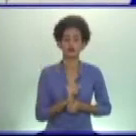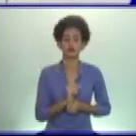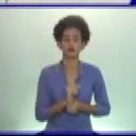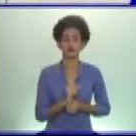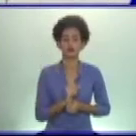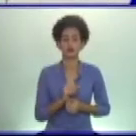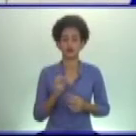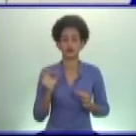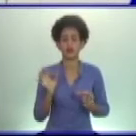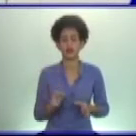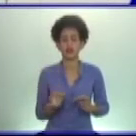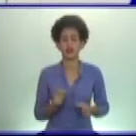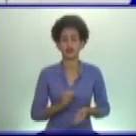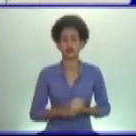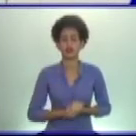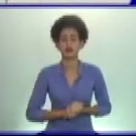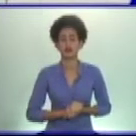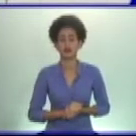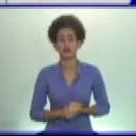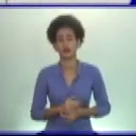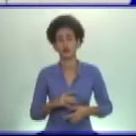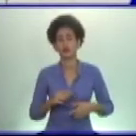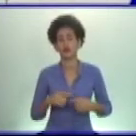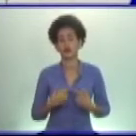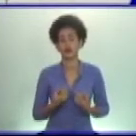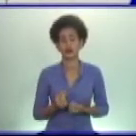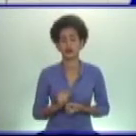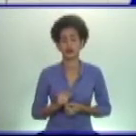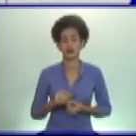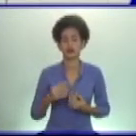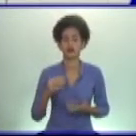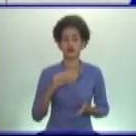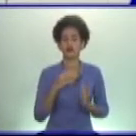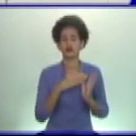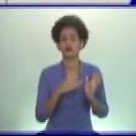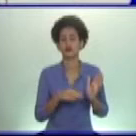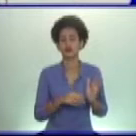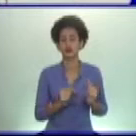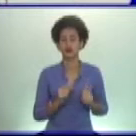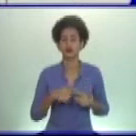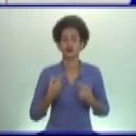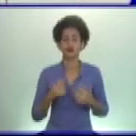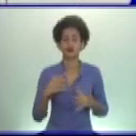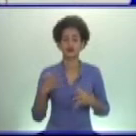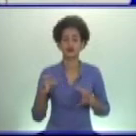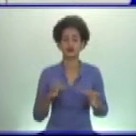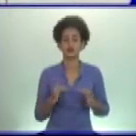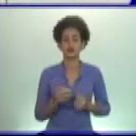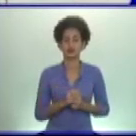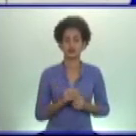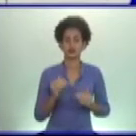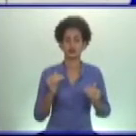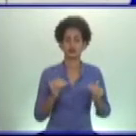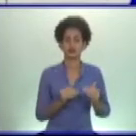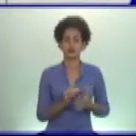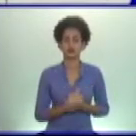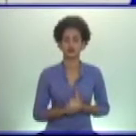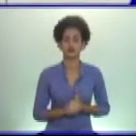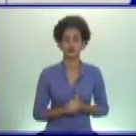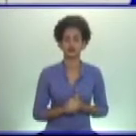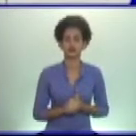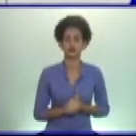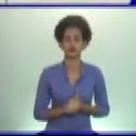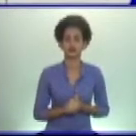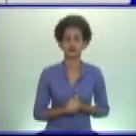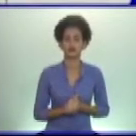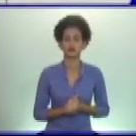que para 2 valores en el orden que estábamos diciendo, las imágenes invierten ese orden, o sea, es mayor que. Y en ese